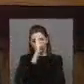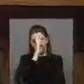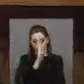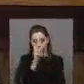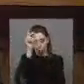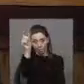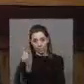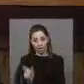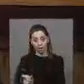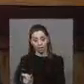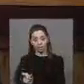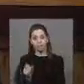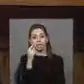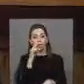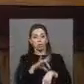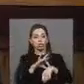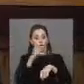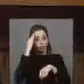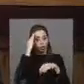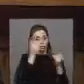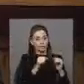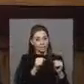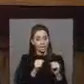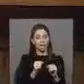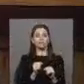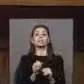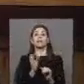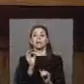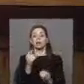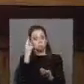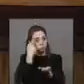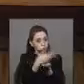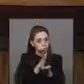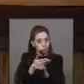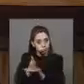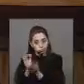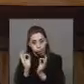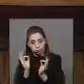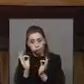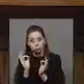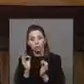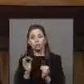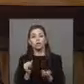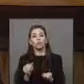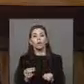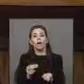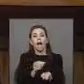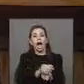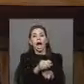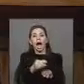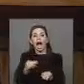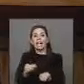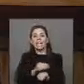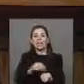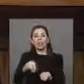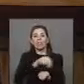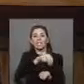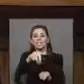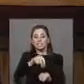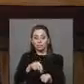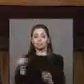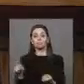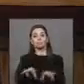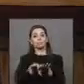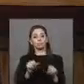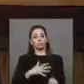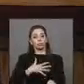tribunas. Médico psiquiatra de profesión, estratega como vea generacista, y plenamente comprometido con las luchas